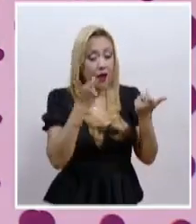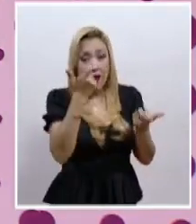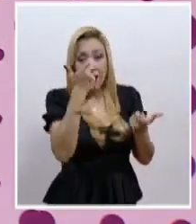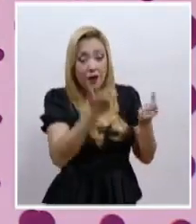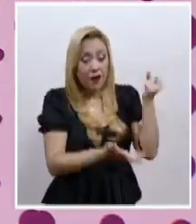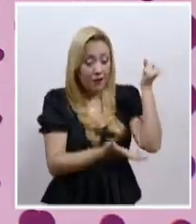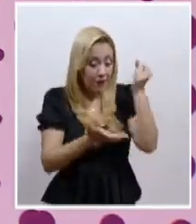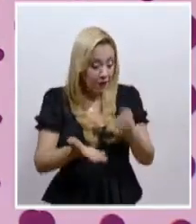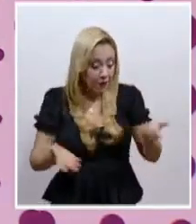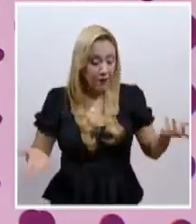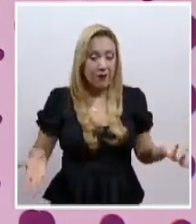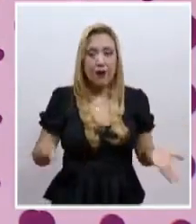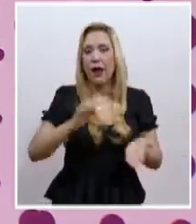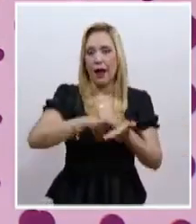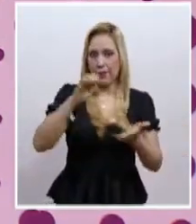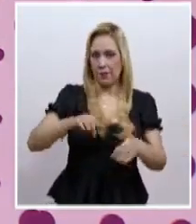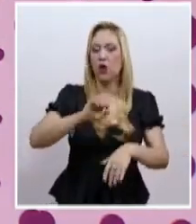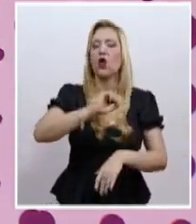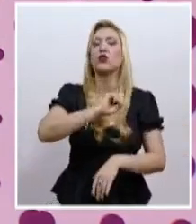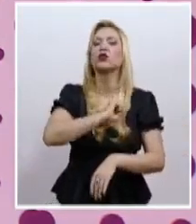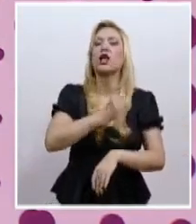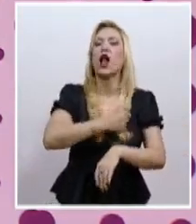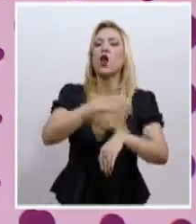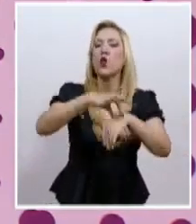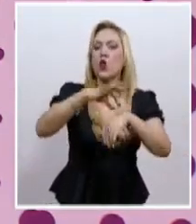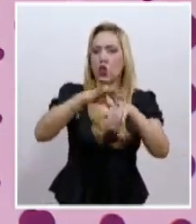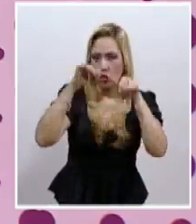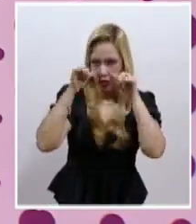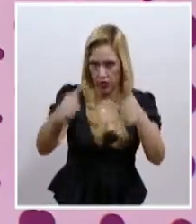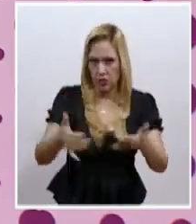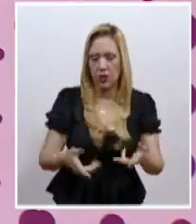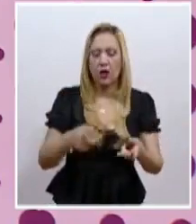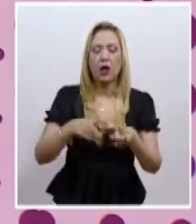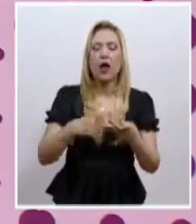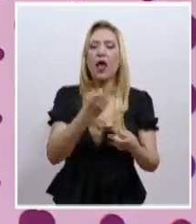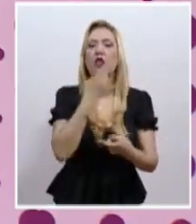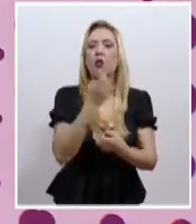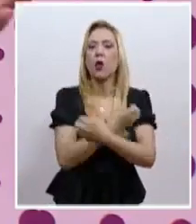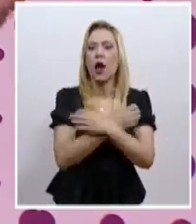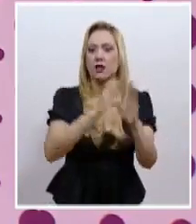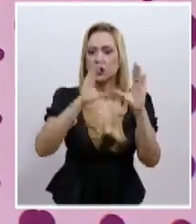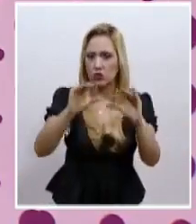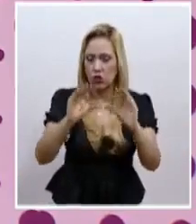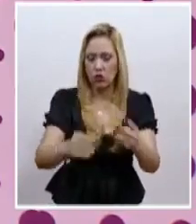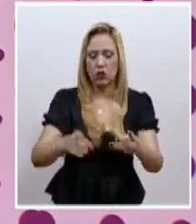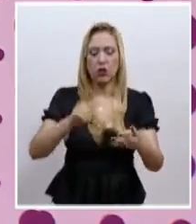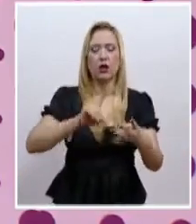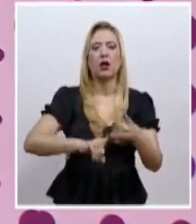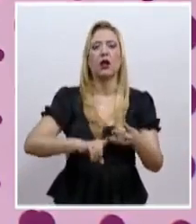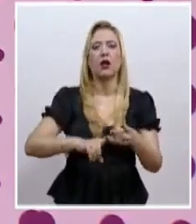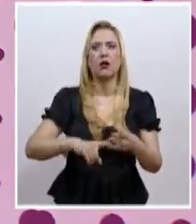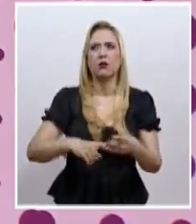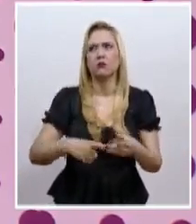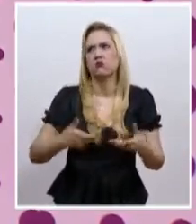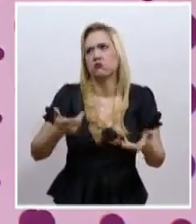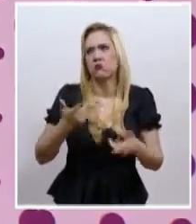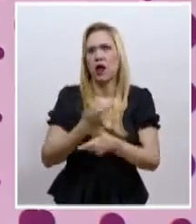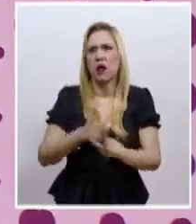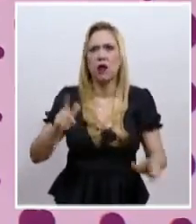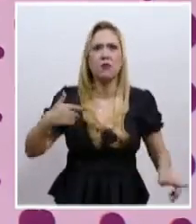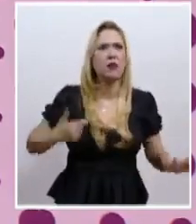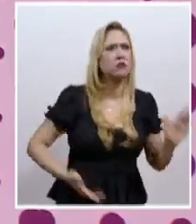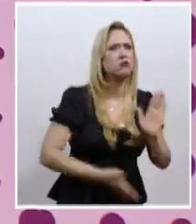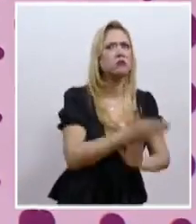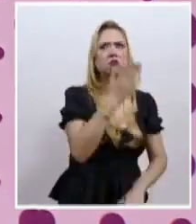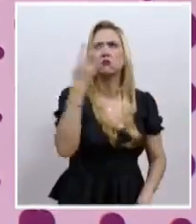sencillo. Tenemos un derecho a la salud, tenemos un derecho a la educación, un derecho al libre tránsito, o sea, los que están enumerados en la Constitución, pero